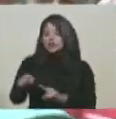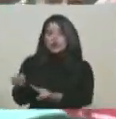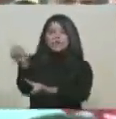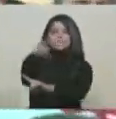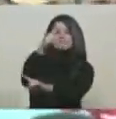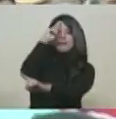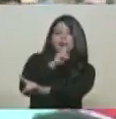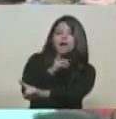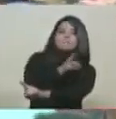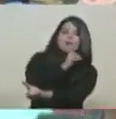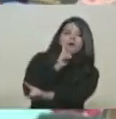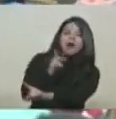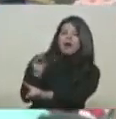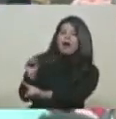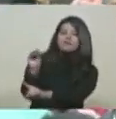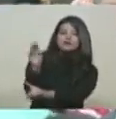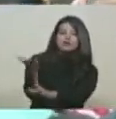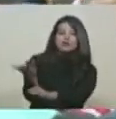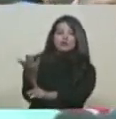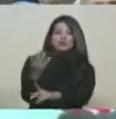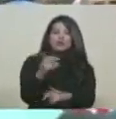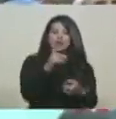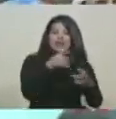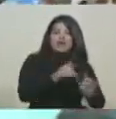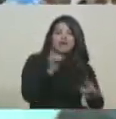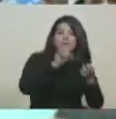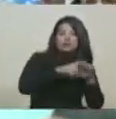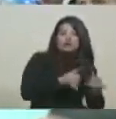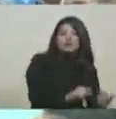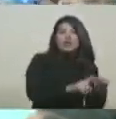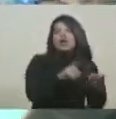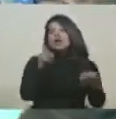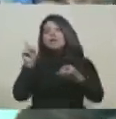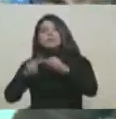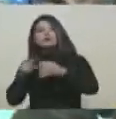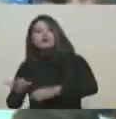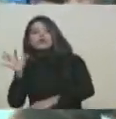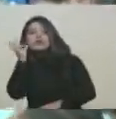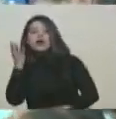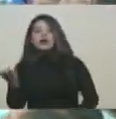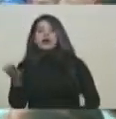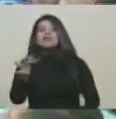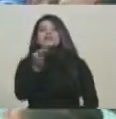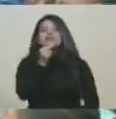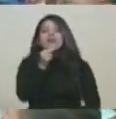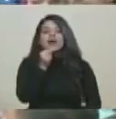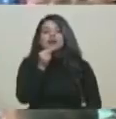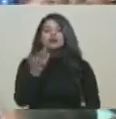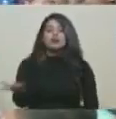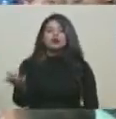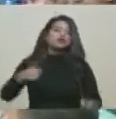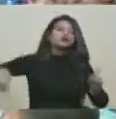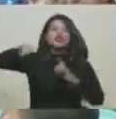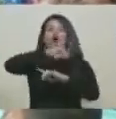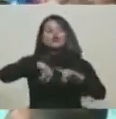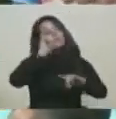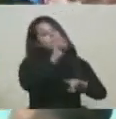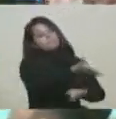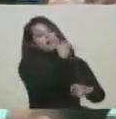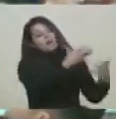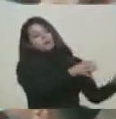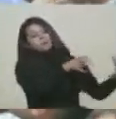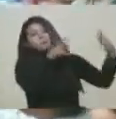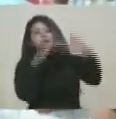hijo, su yerno, su yerna, sus nietos, si tiene nietos y nietas, llévelos a votar, que es por la